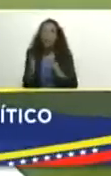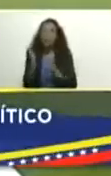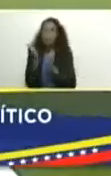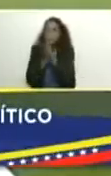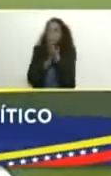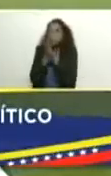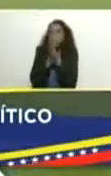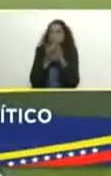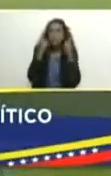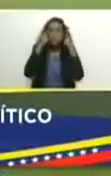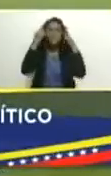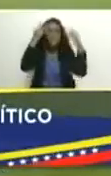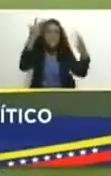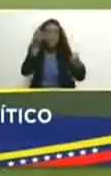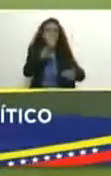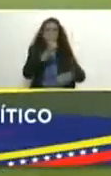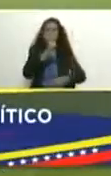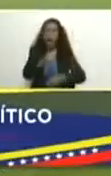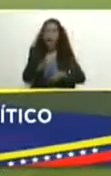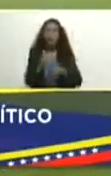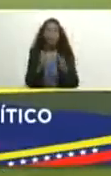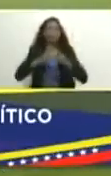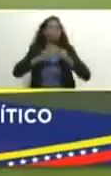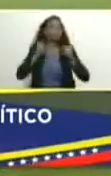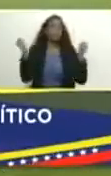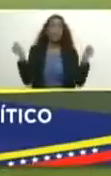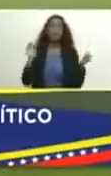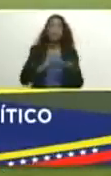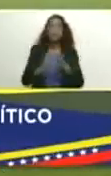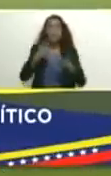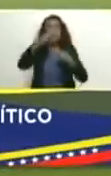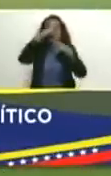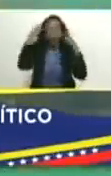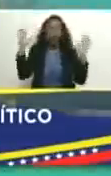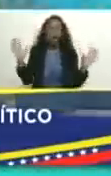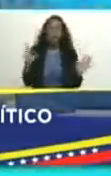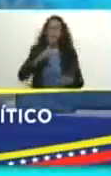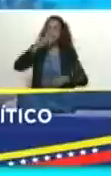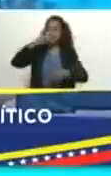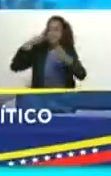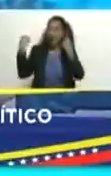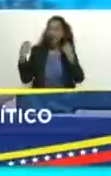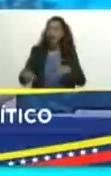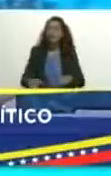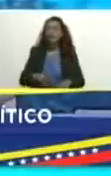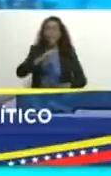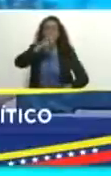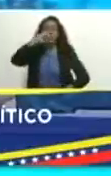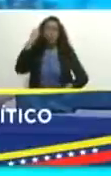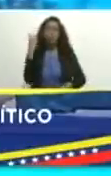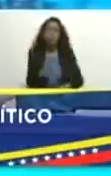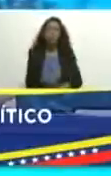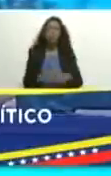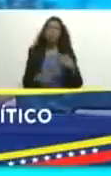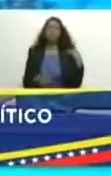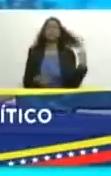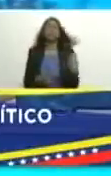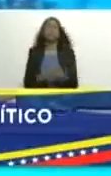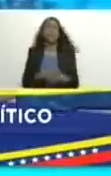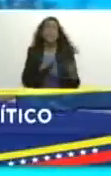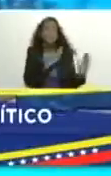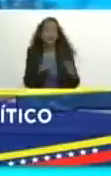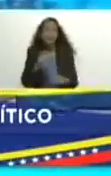Ya basta de planes perversos, ya basta de odio, ya basta de venganza, ya basta de